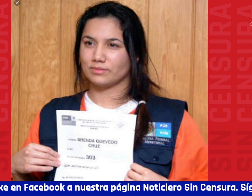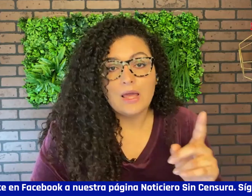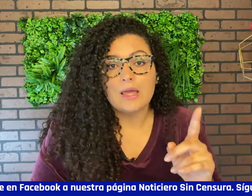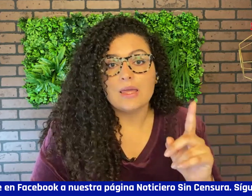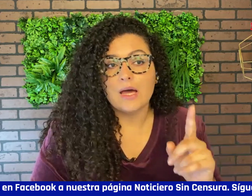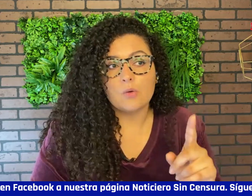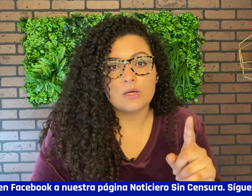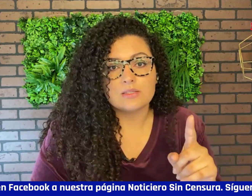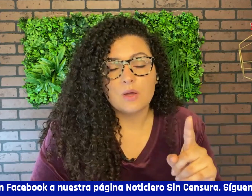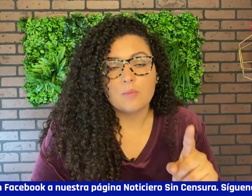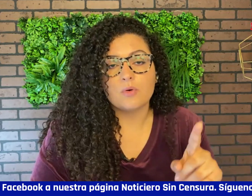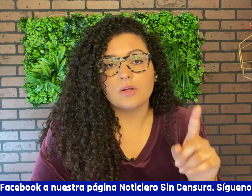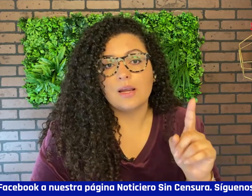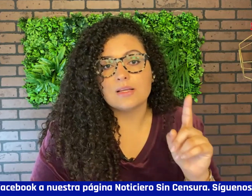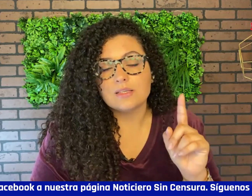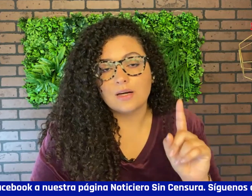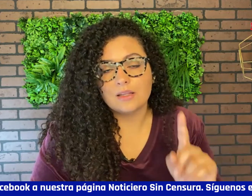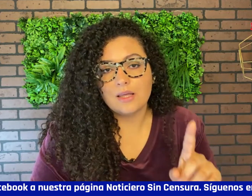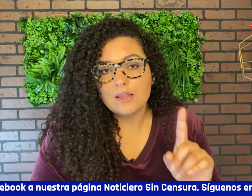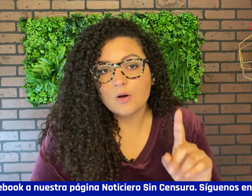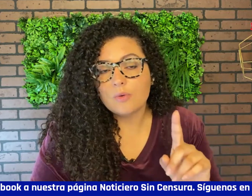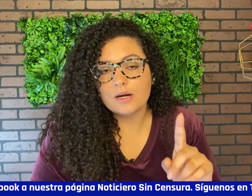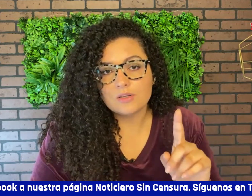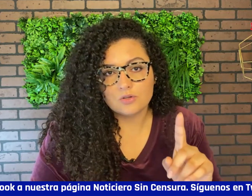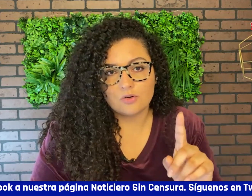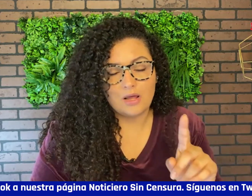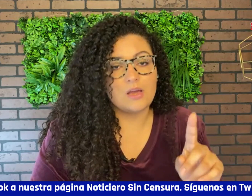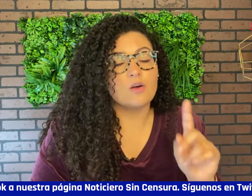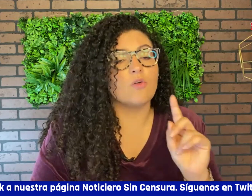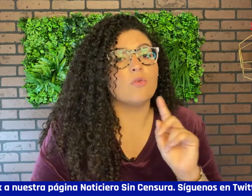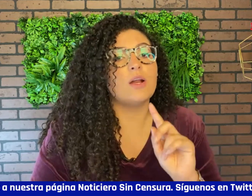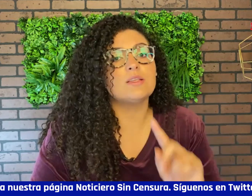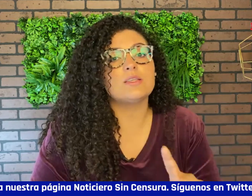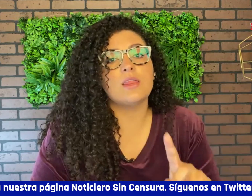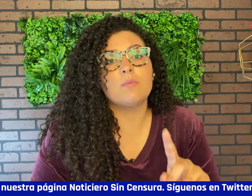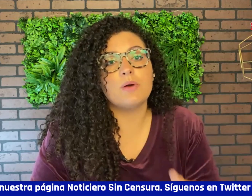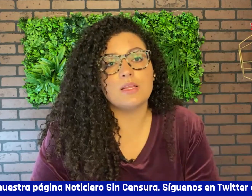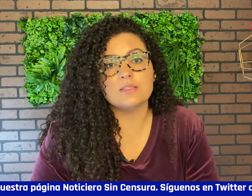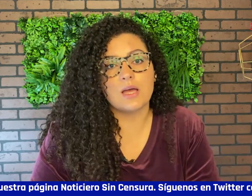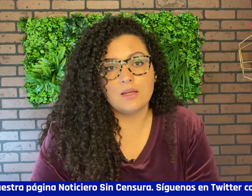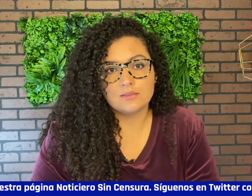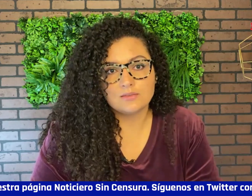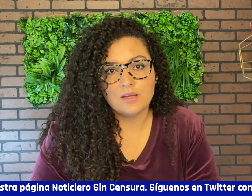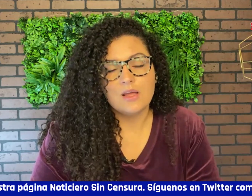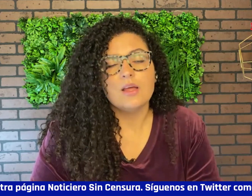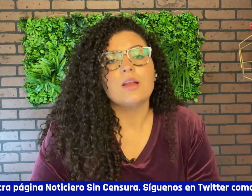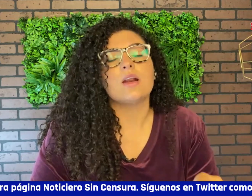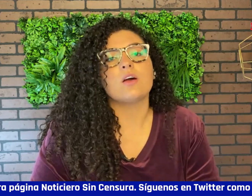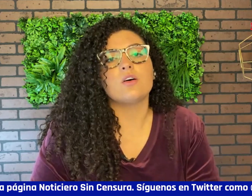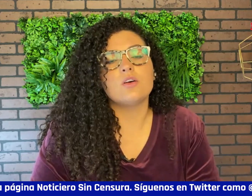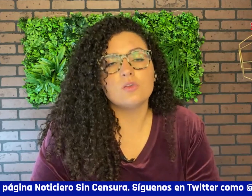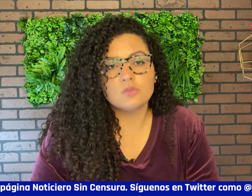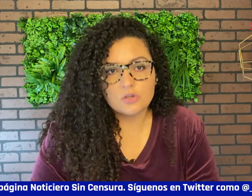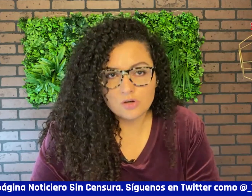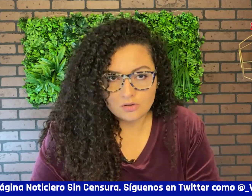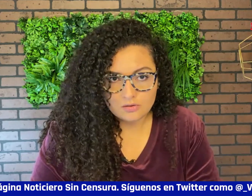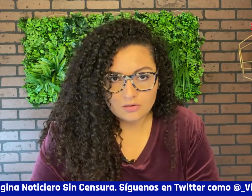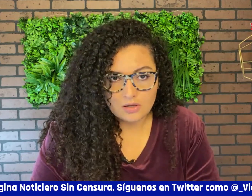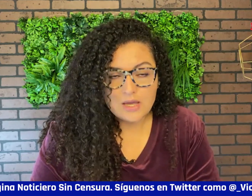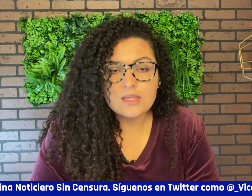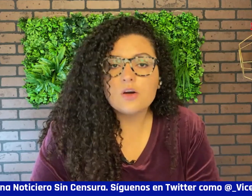pasado. Y aguas, porque la Secretaría de Gobernación, en conferencia de prensa,